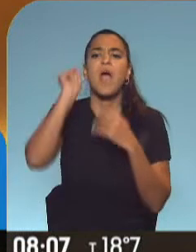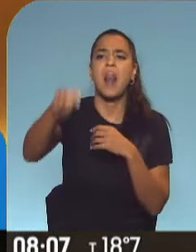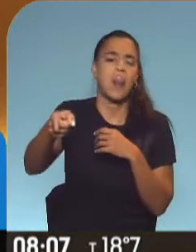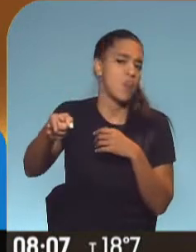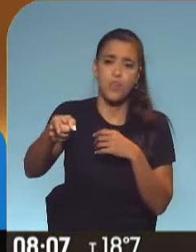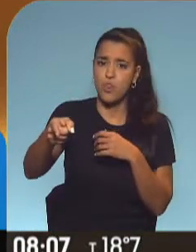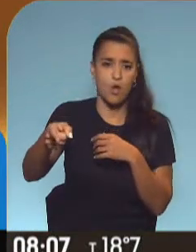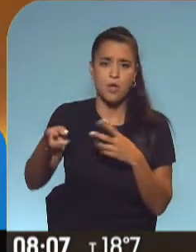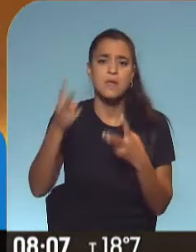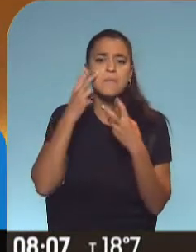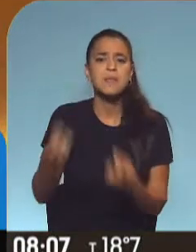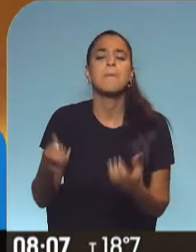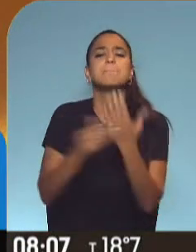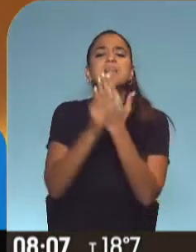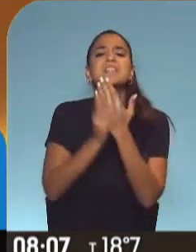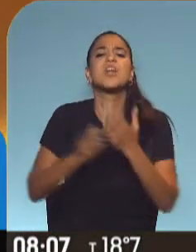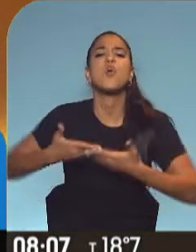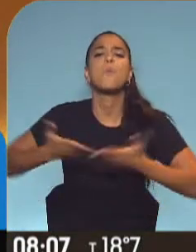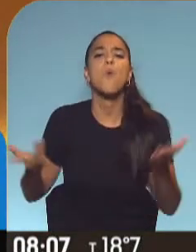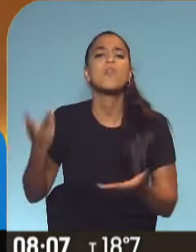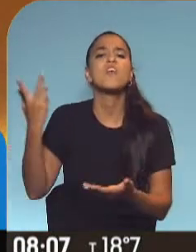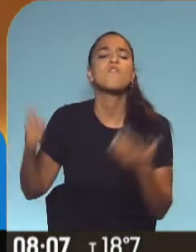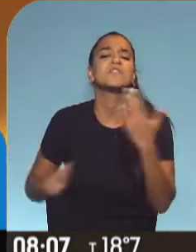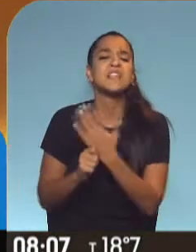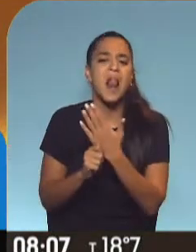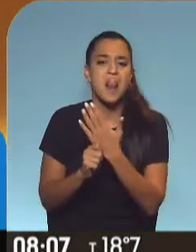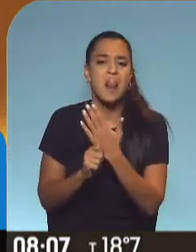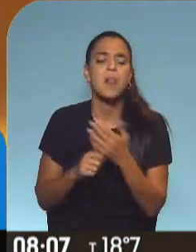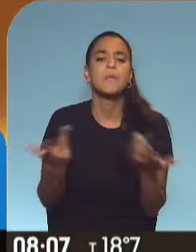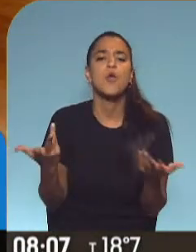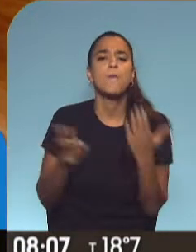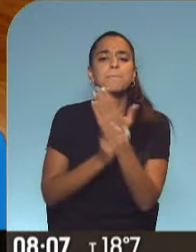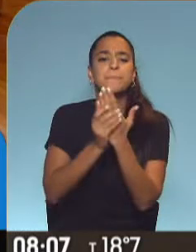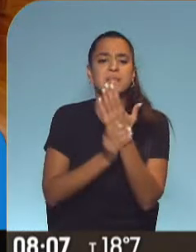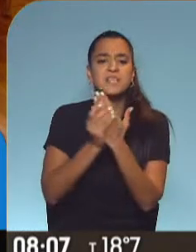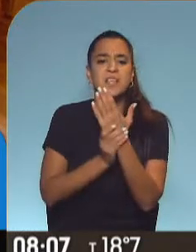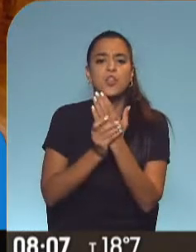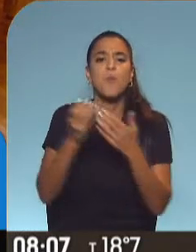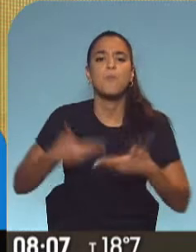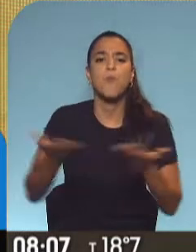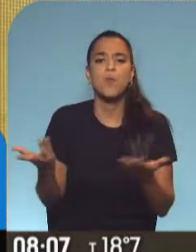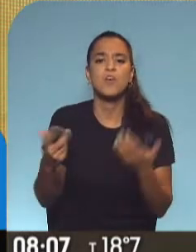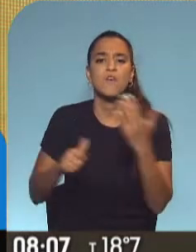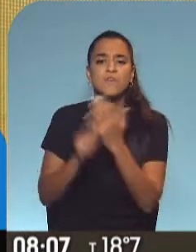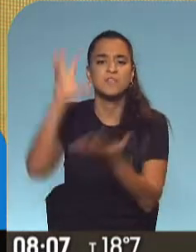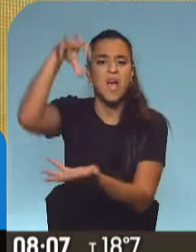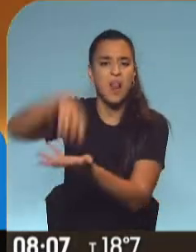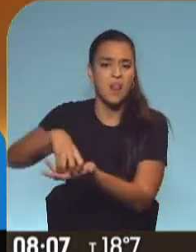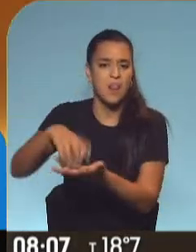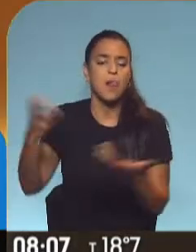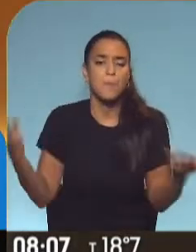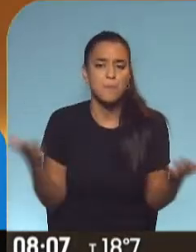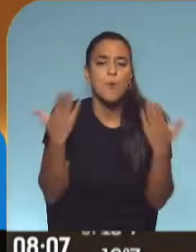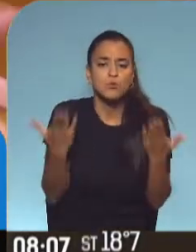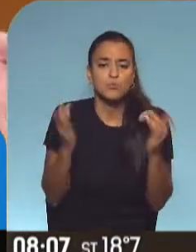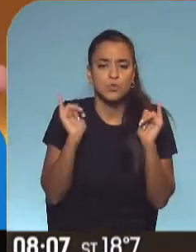No, investigue el Ministerio Público Fiscal. Y para eso se necesita... El Ministerio Público Fiscal es una persona, es decir, debe hacerse una persona. Exactamente. Por